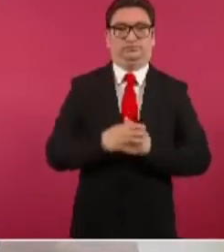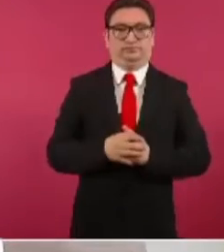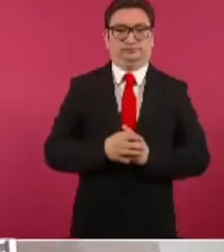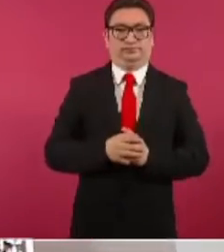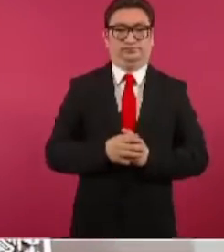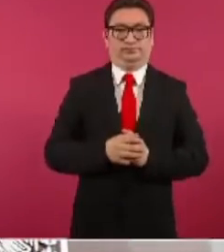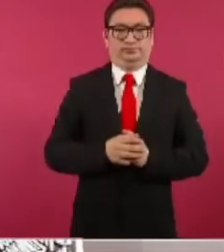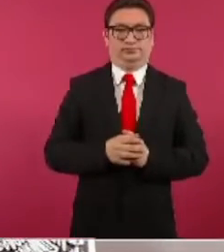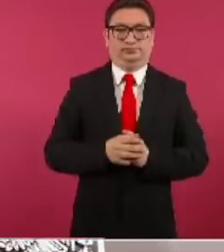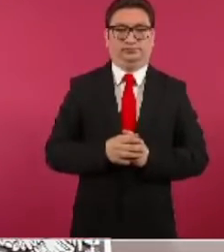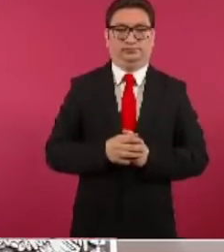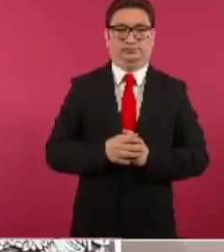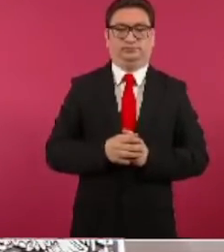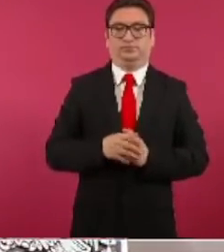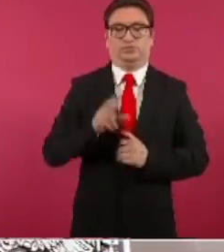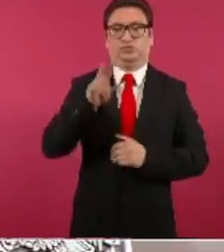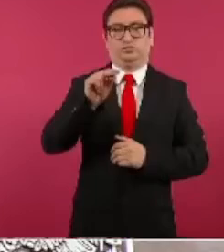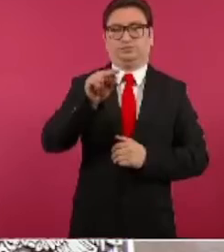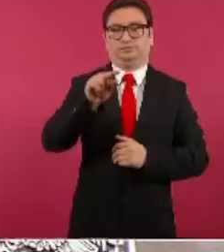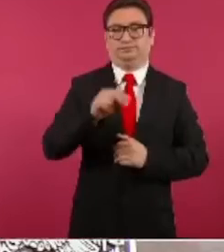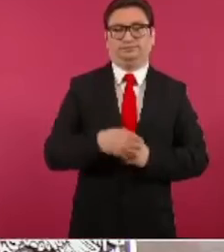No,